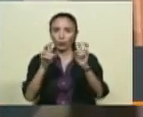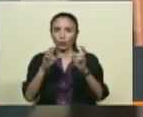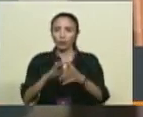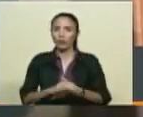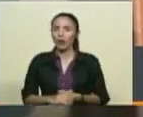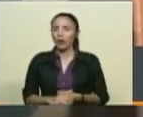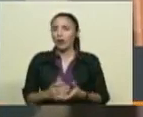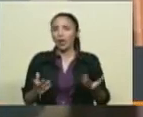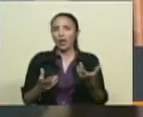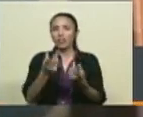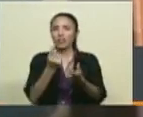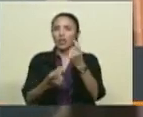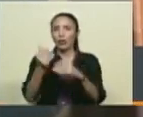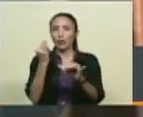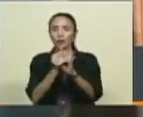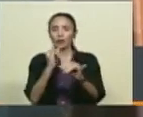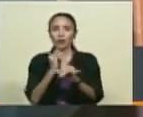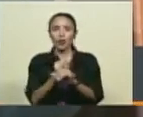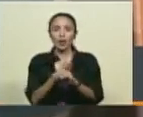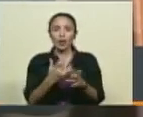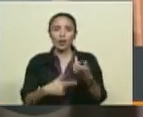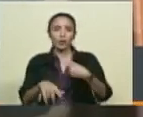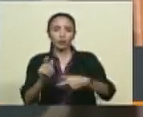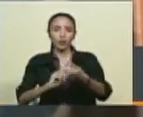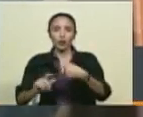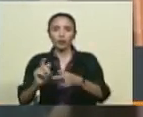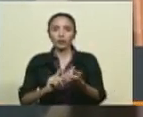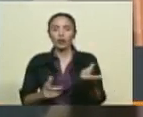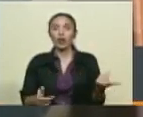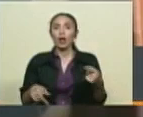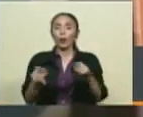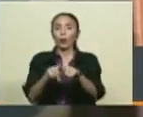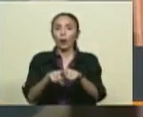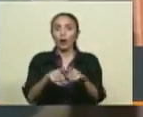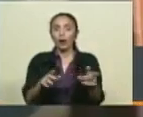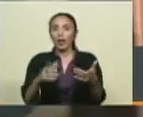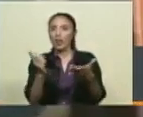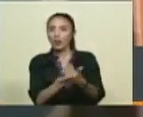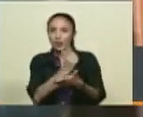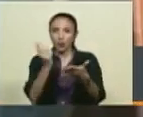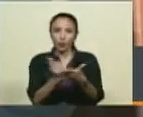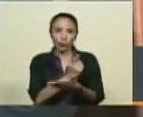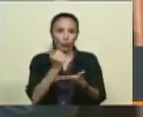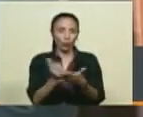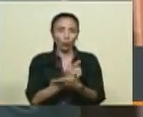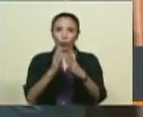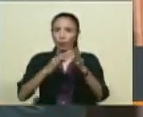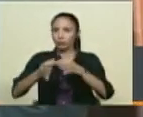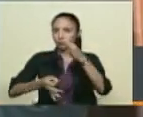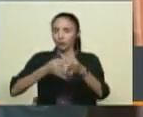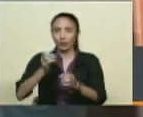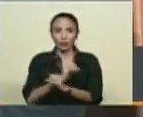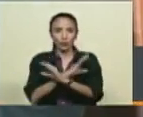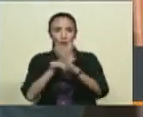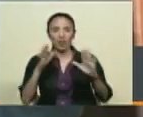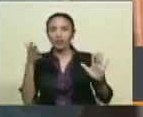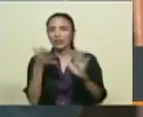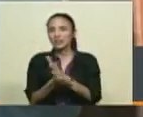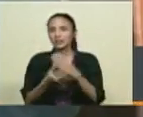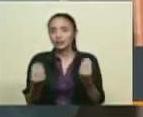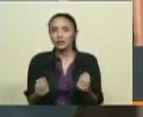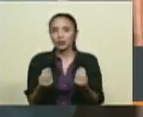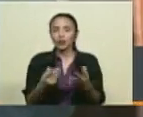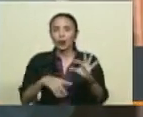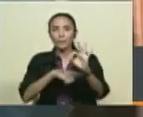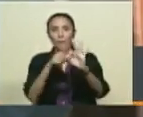blockchain, la emisión del papel blanco, white paper, y próximamente, secretario general, el